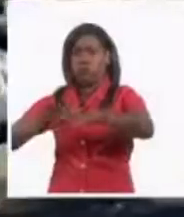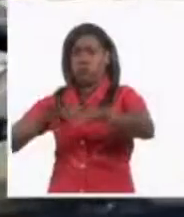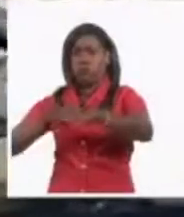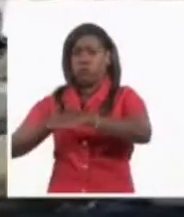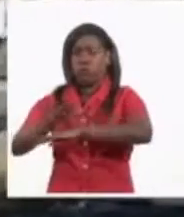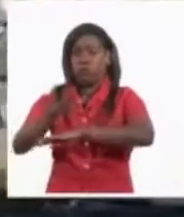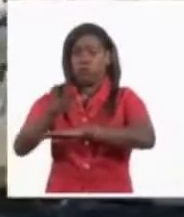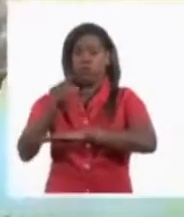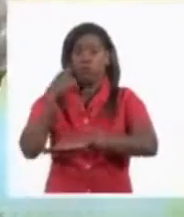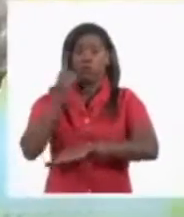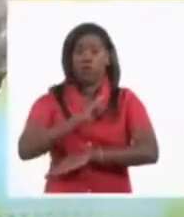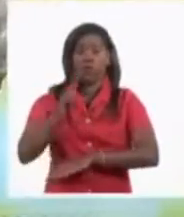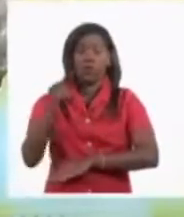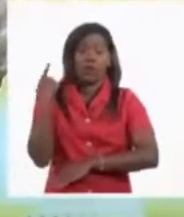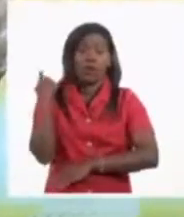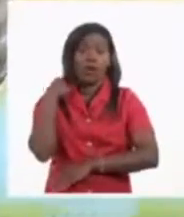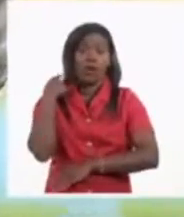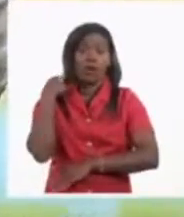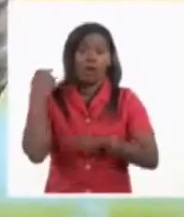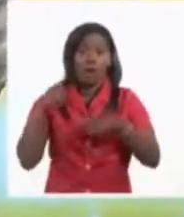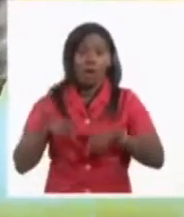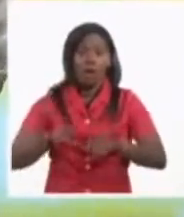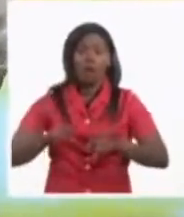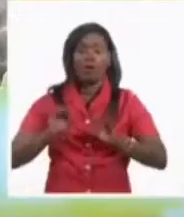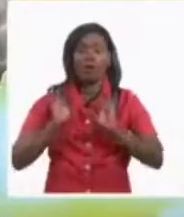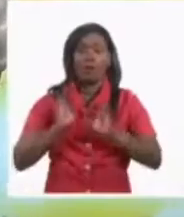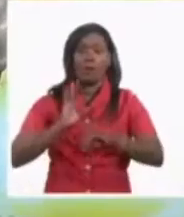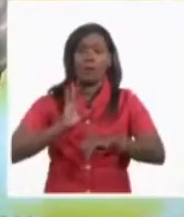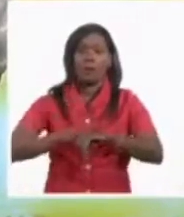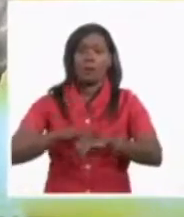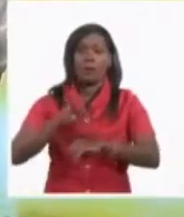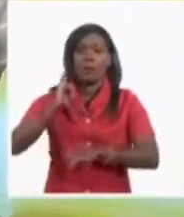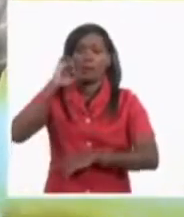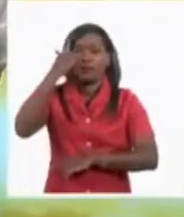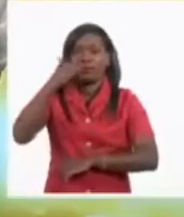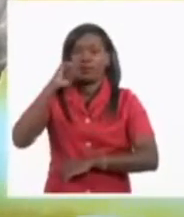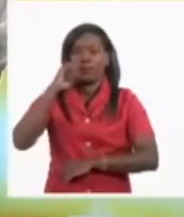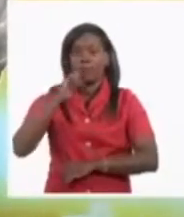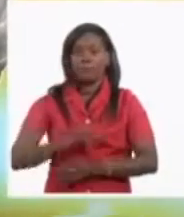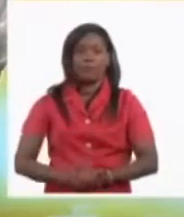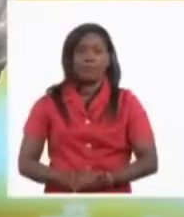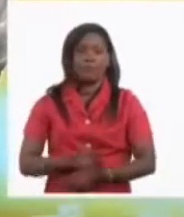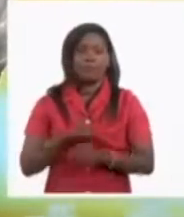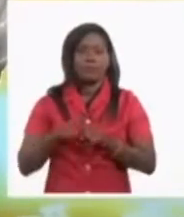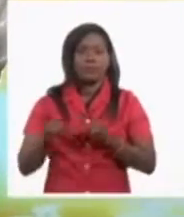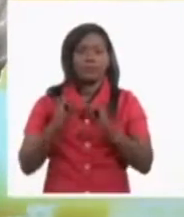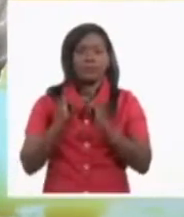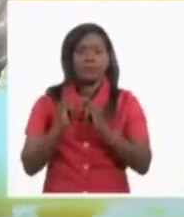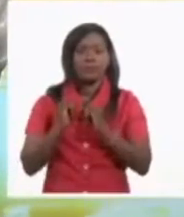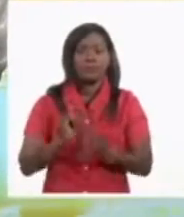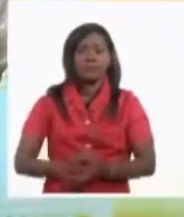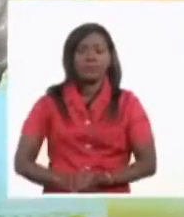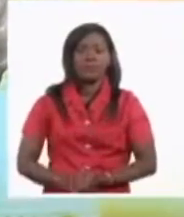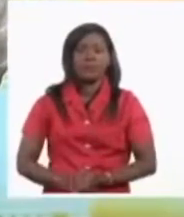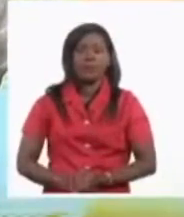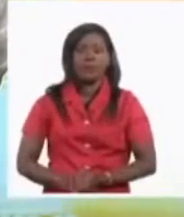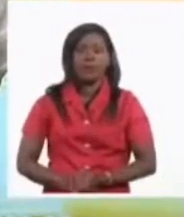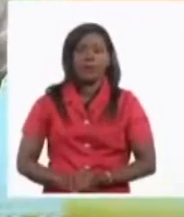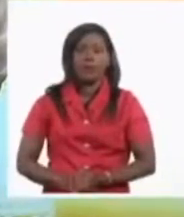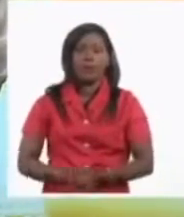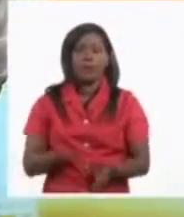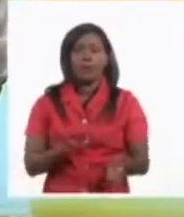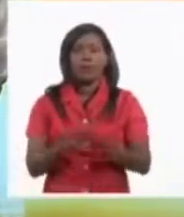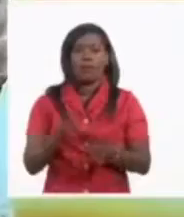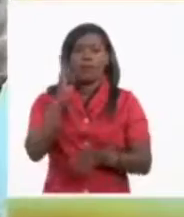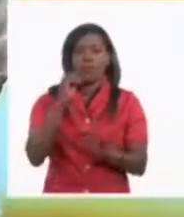500 años. De acuerdo con un reportaje de la cadena de noticias CNN, más de 2